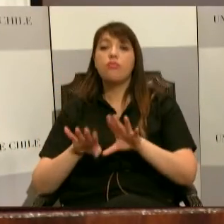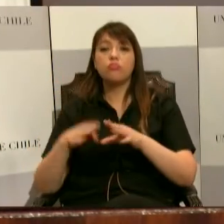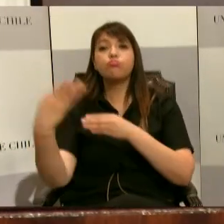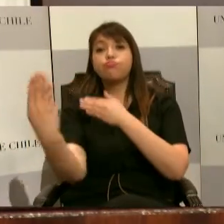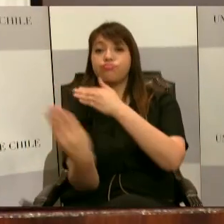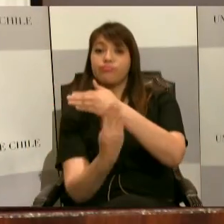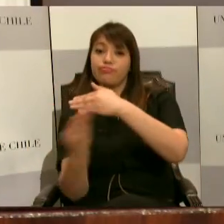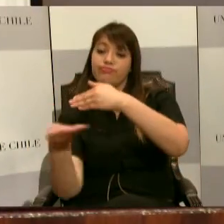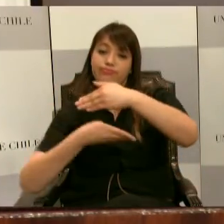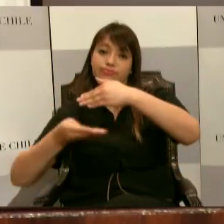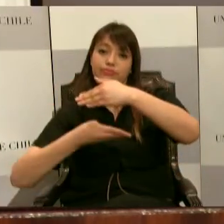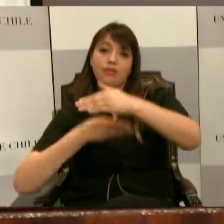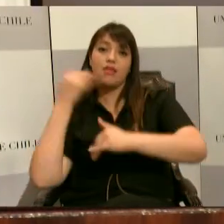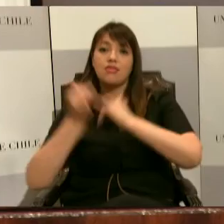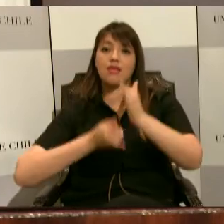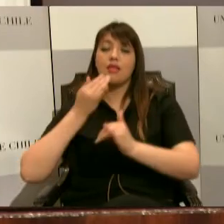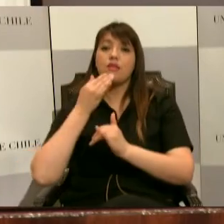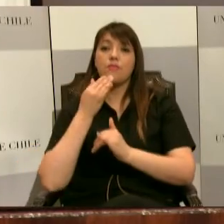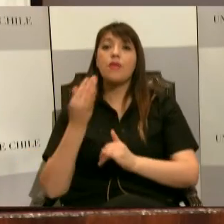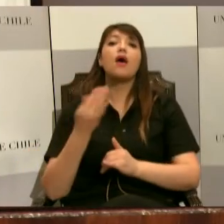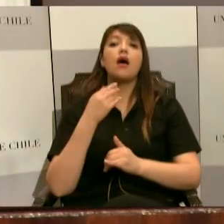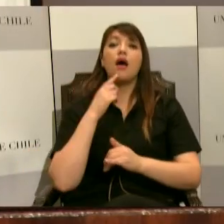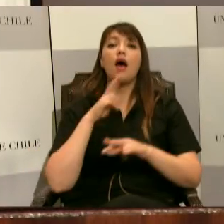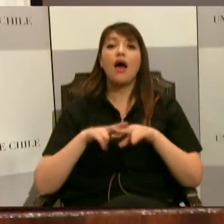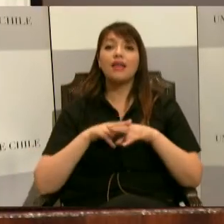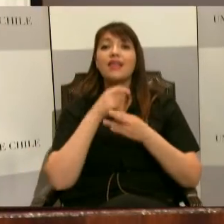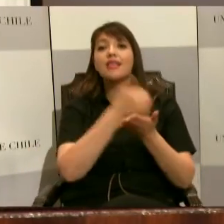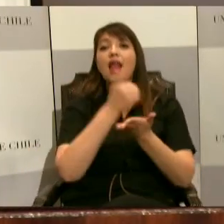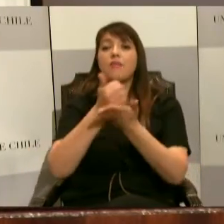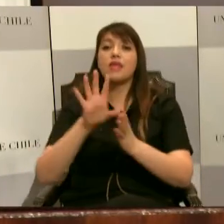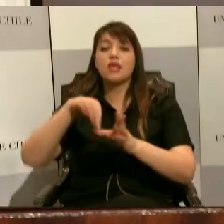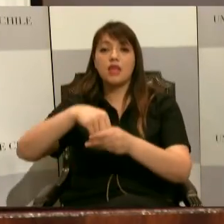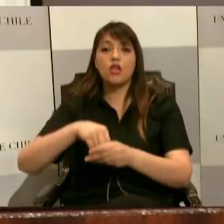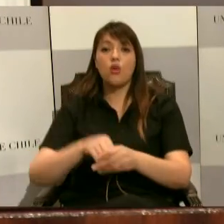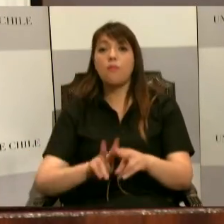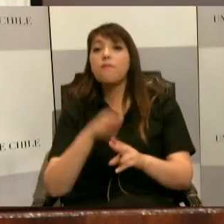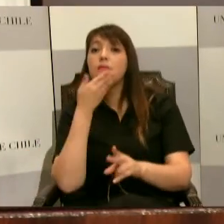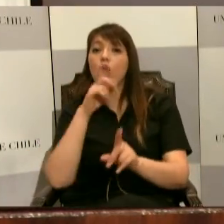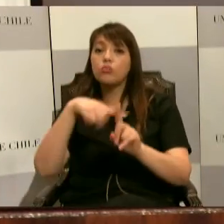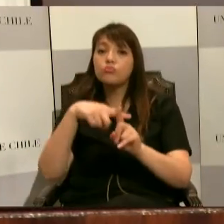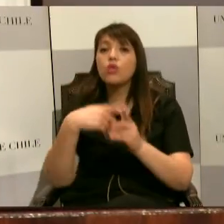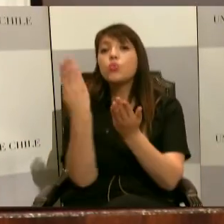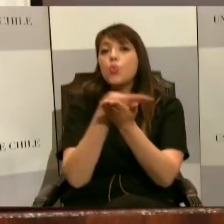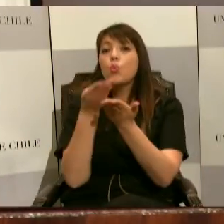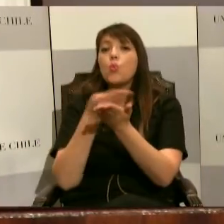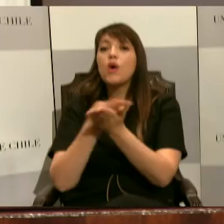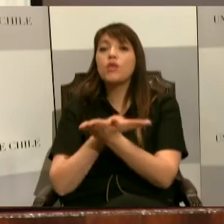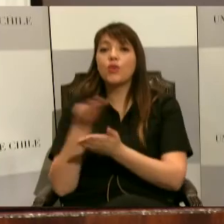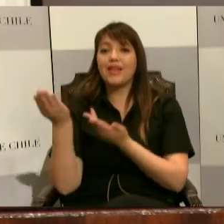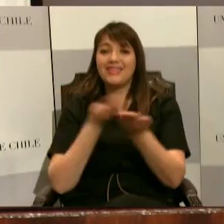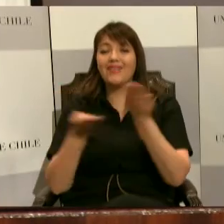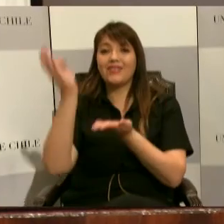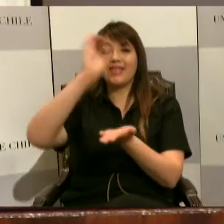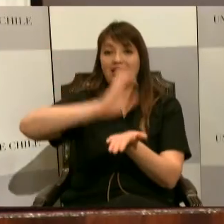El 2017 masificaremos la digitalización de trámite interno apuntando a agilizar la tramitación de documentos en los servicios centrales. En